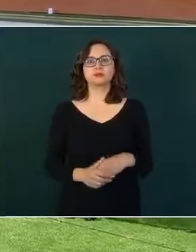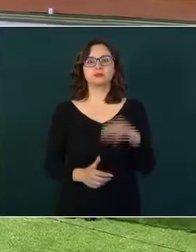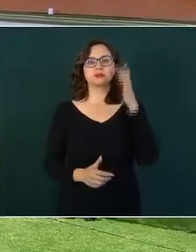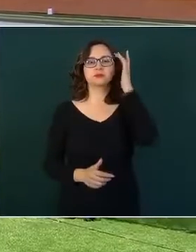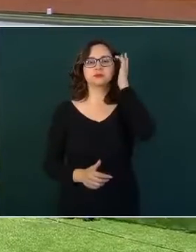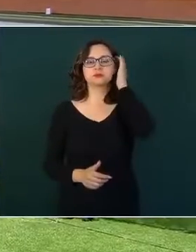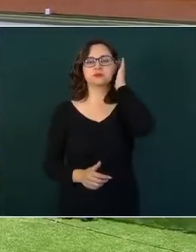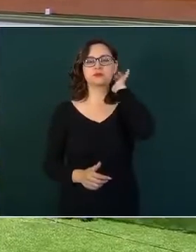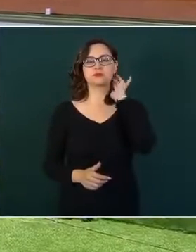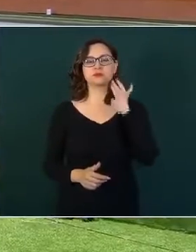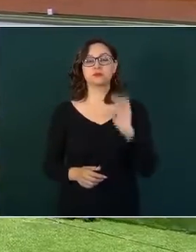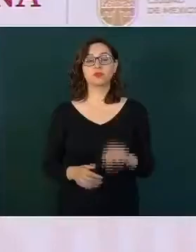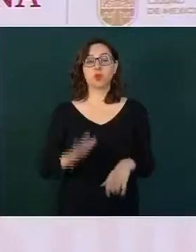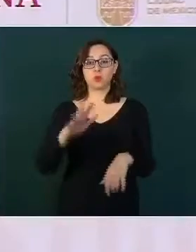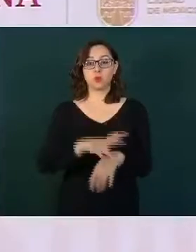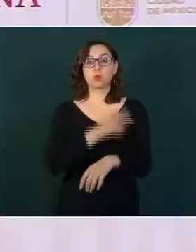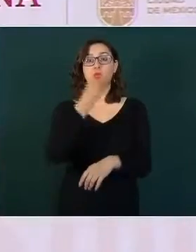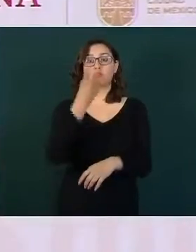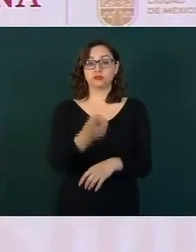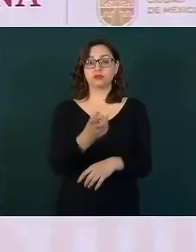Es importante